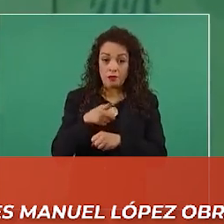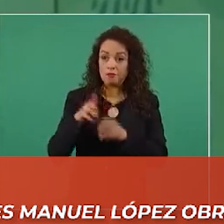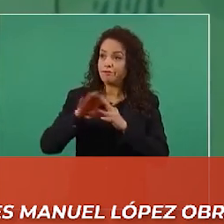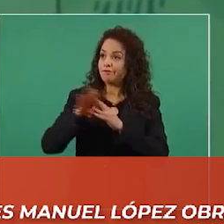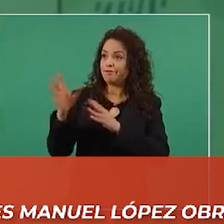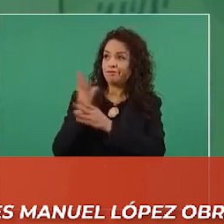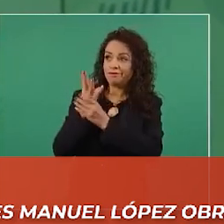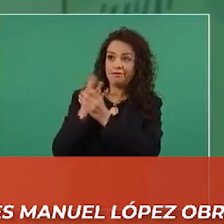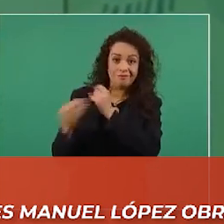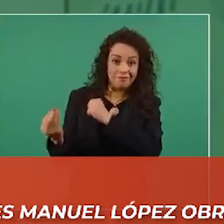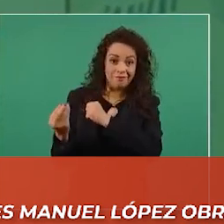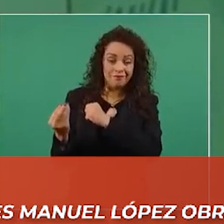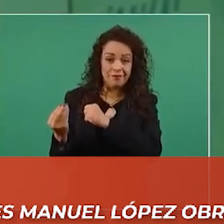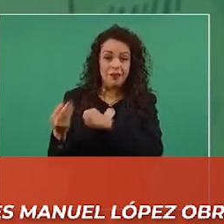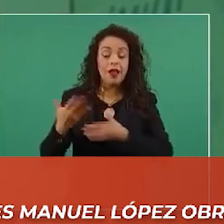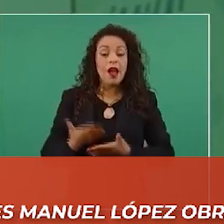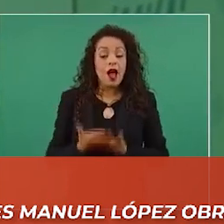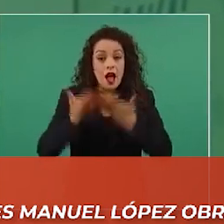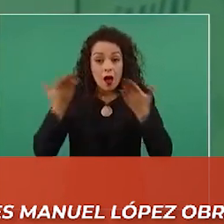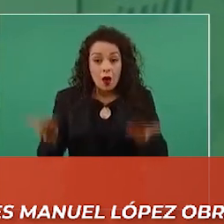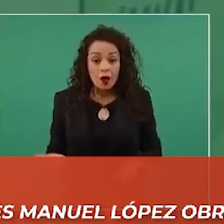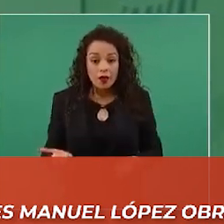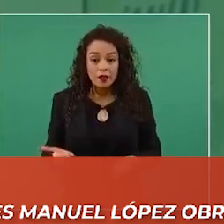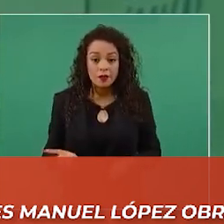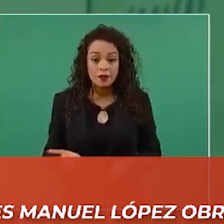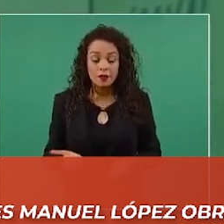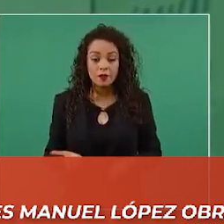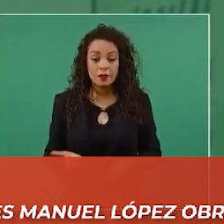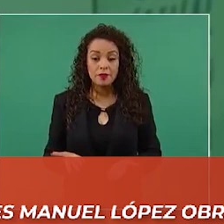neoliberal, ahora